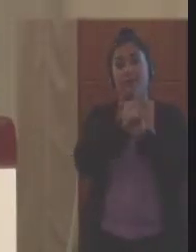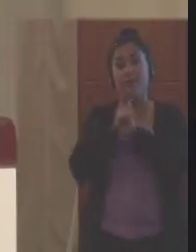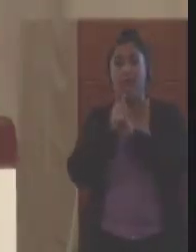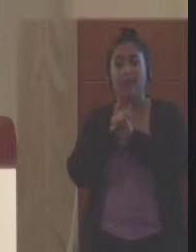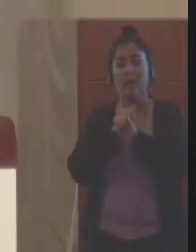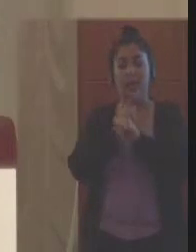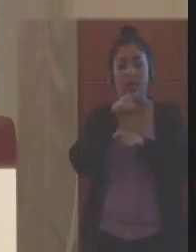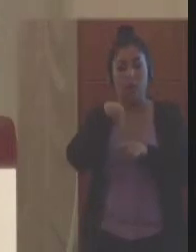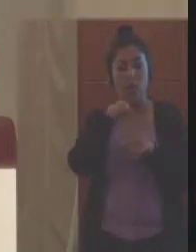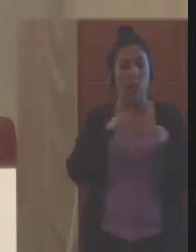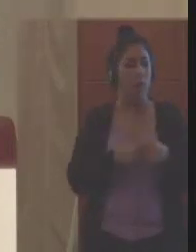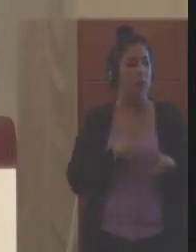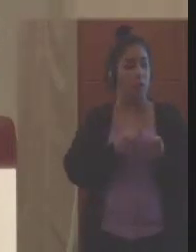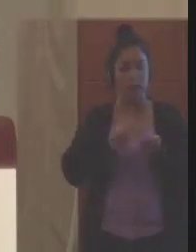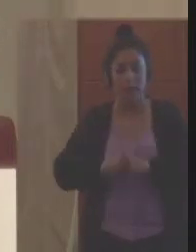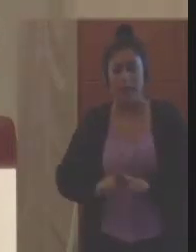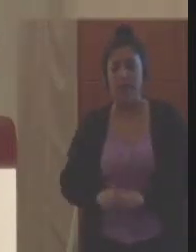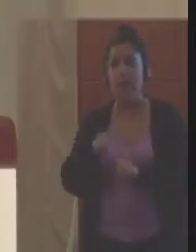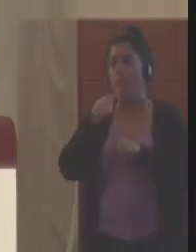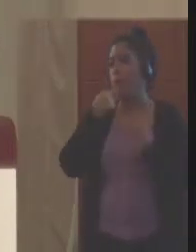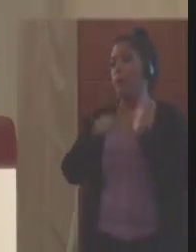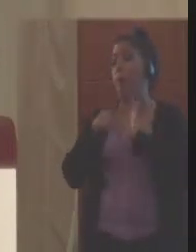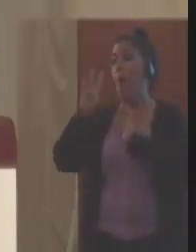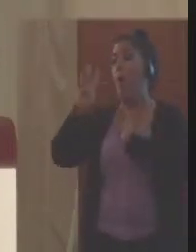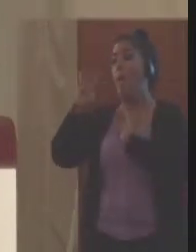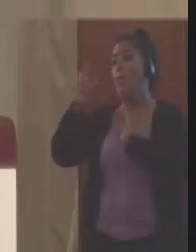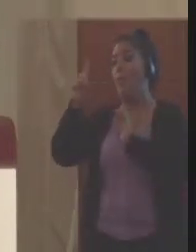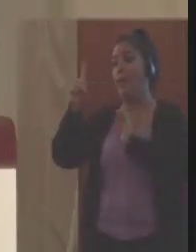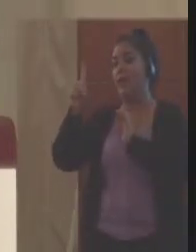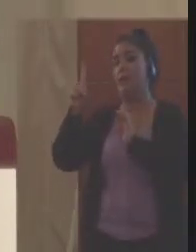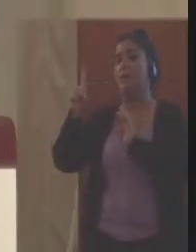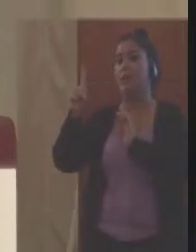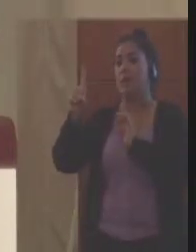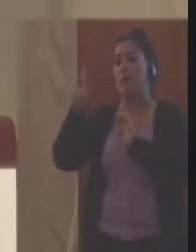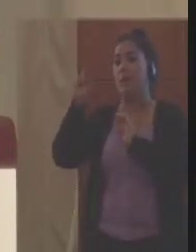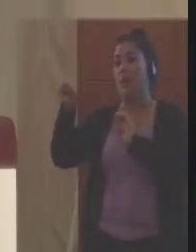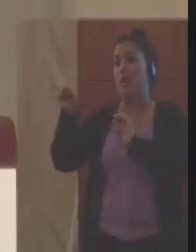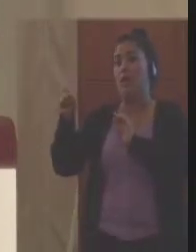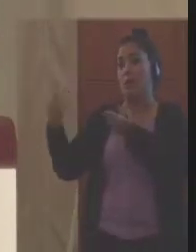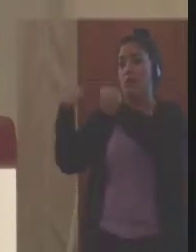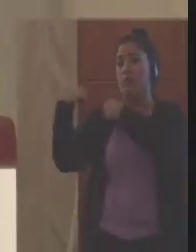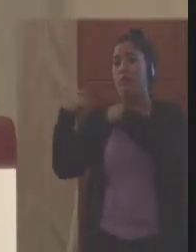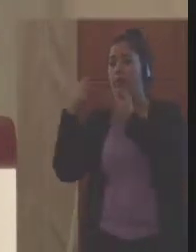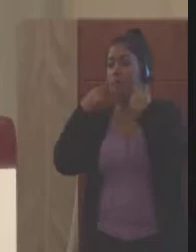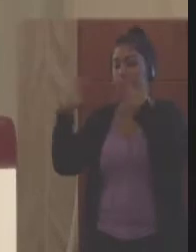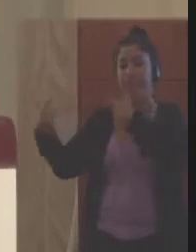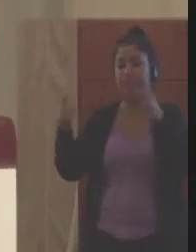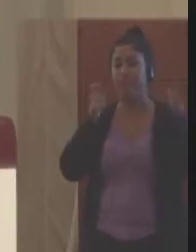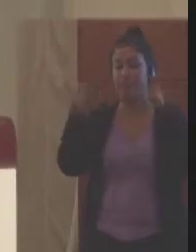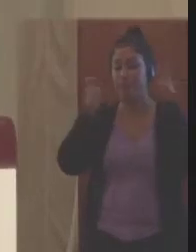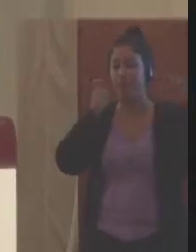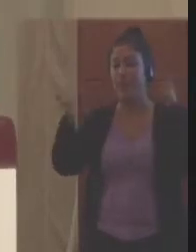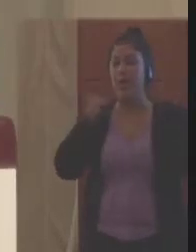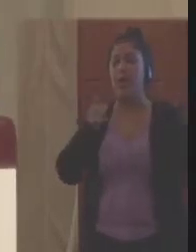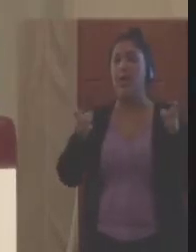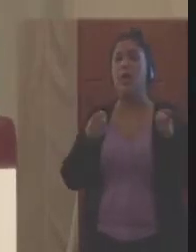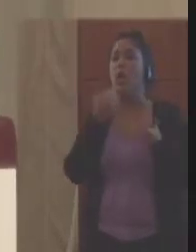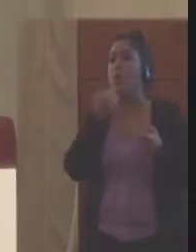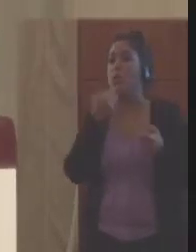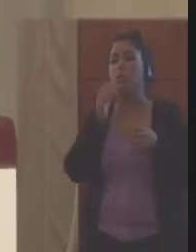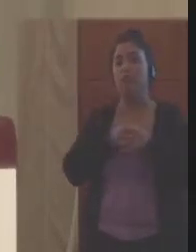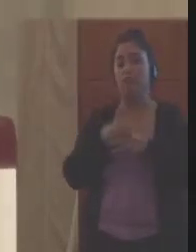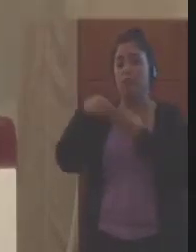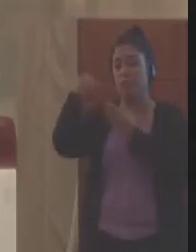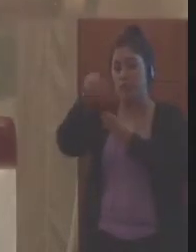tan profesional como lo hace el BID, y eso no se gana de la noche a la mañana, sino con la opción de algunos mecanismos que existen